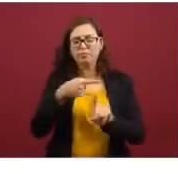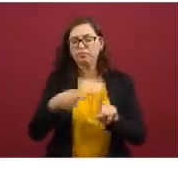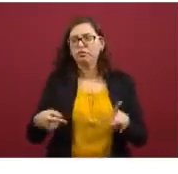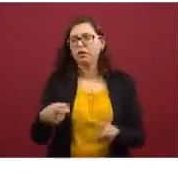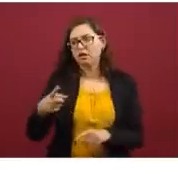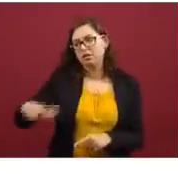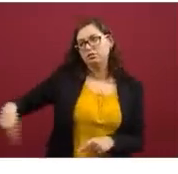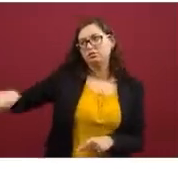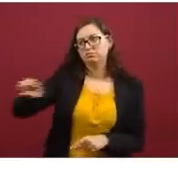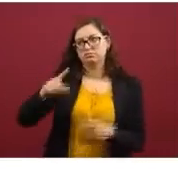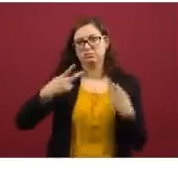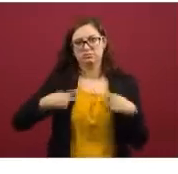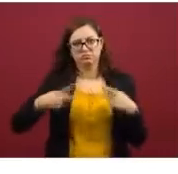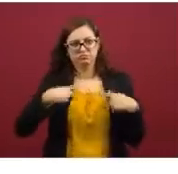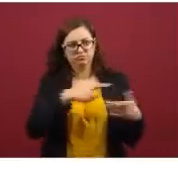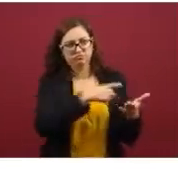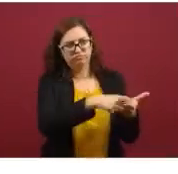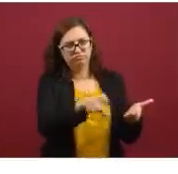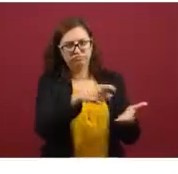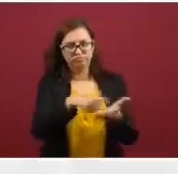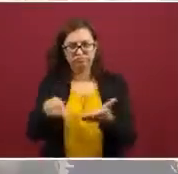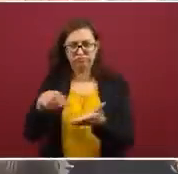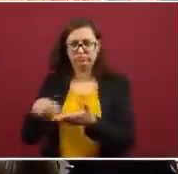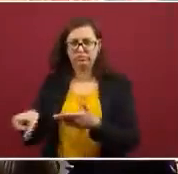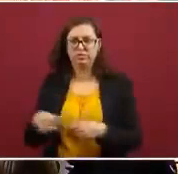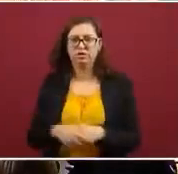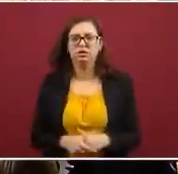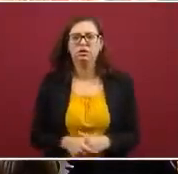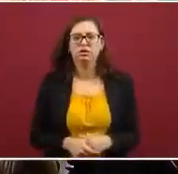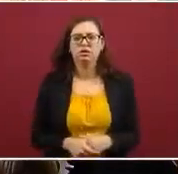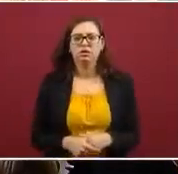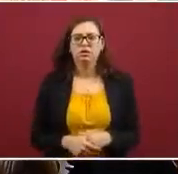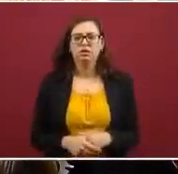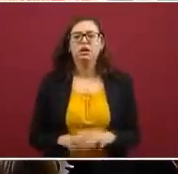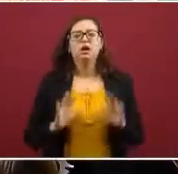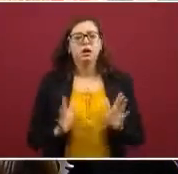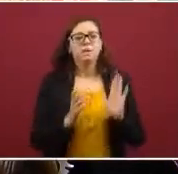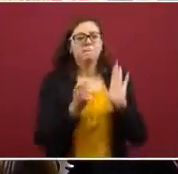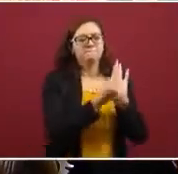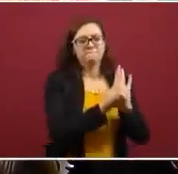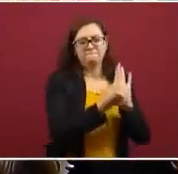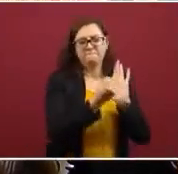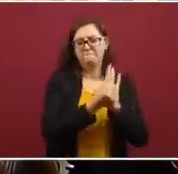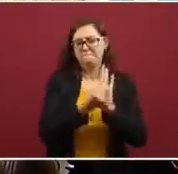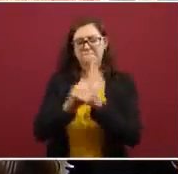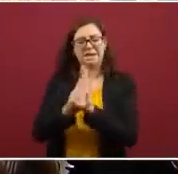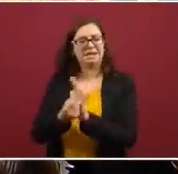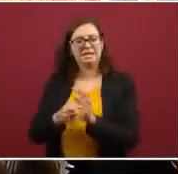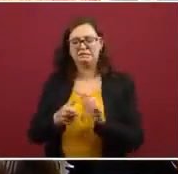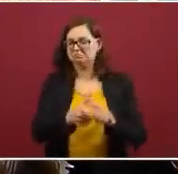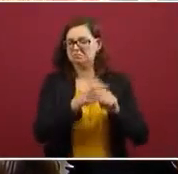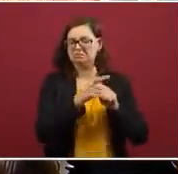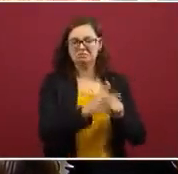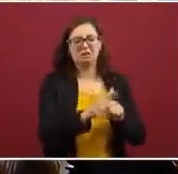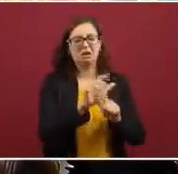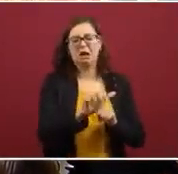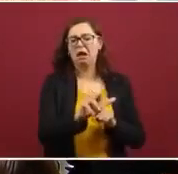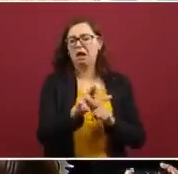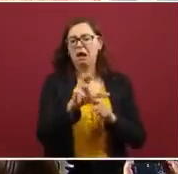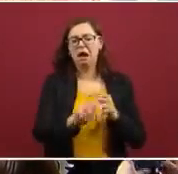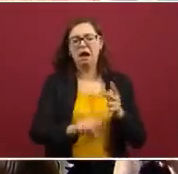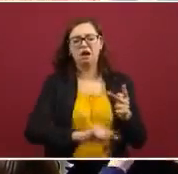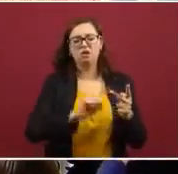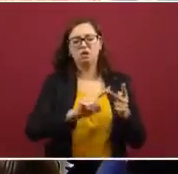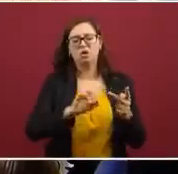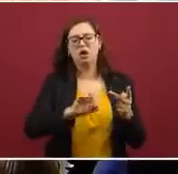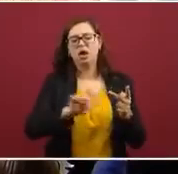a decidir dónde comprar. Vemos la tabla ya por marcas, sigue punteando Arco, Exxon y